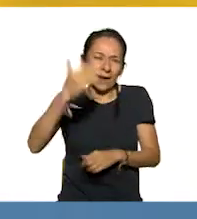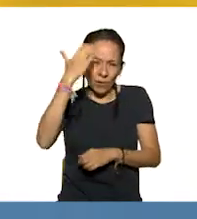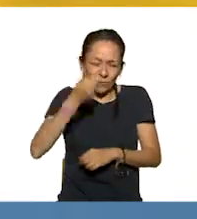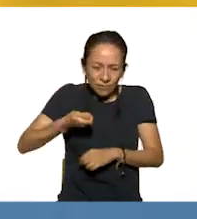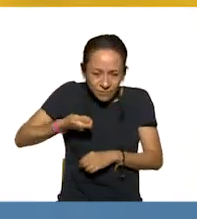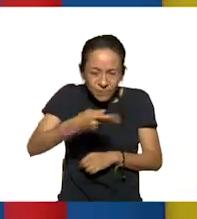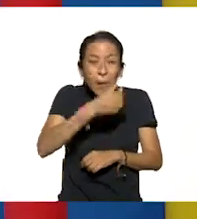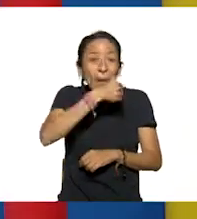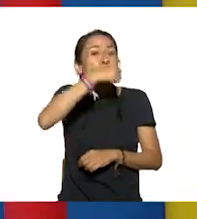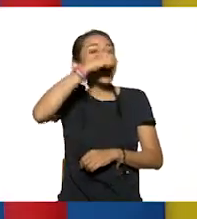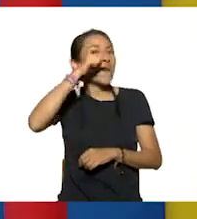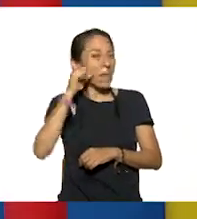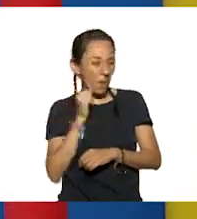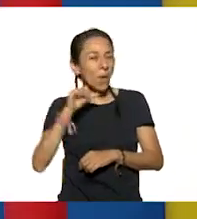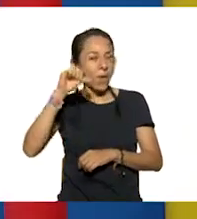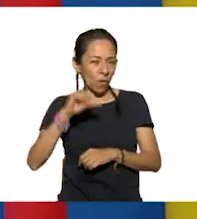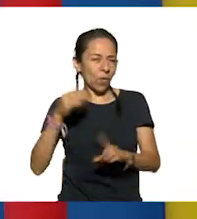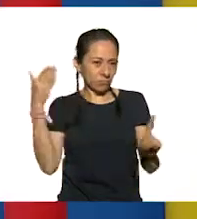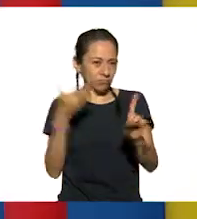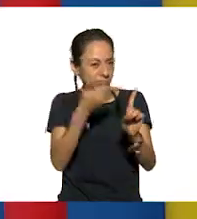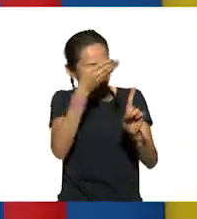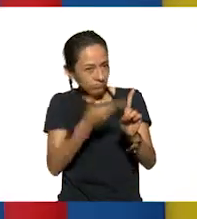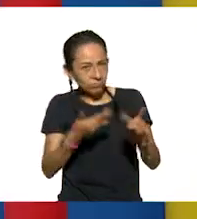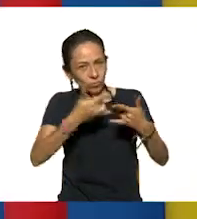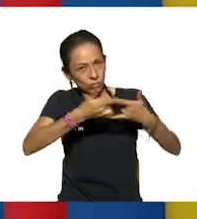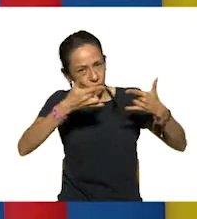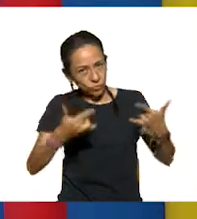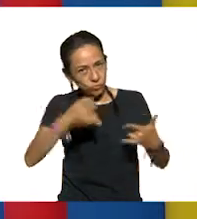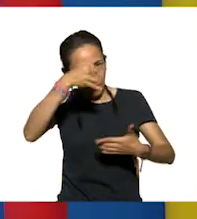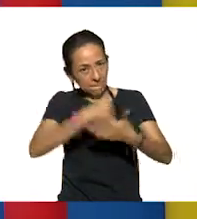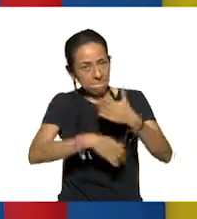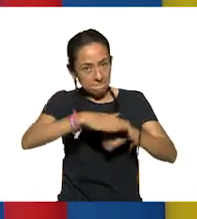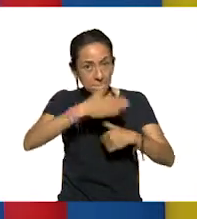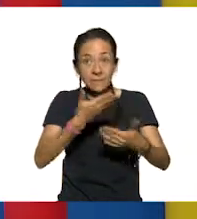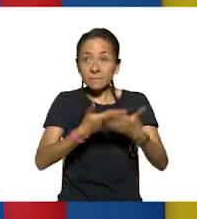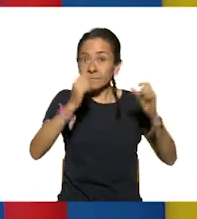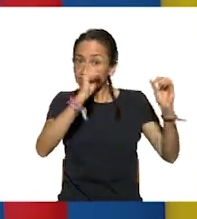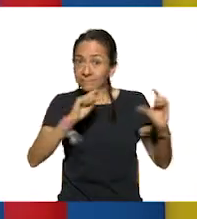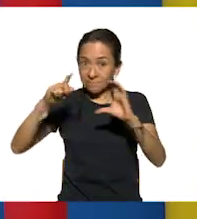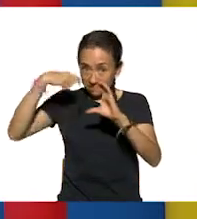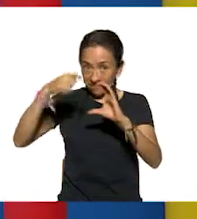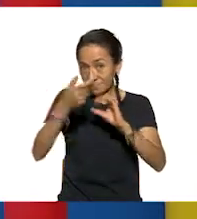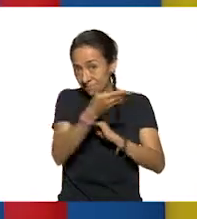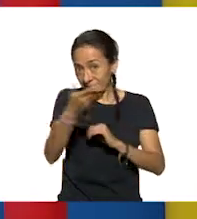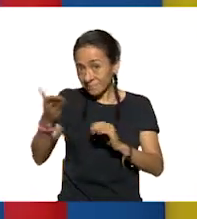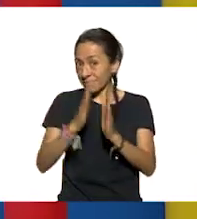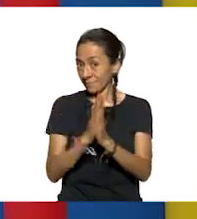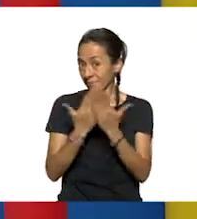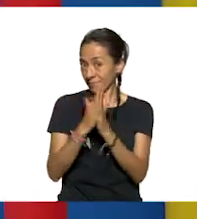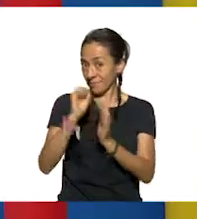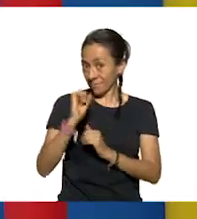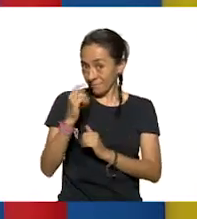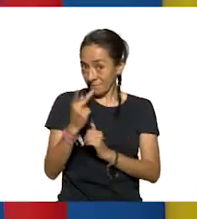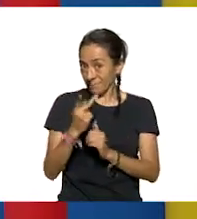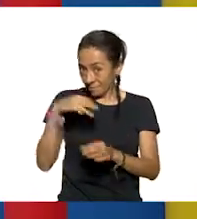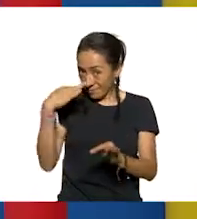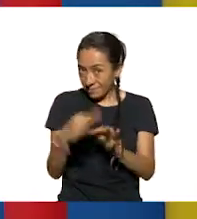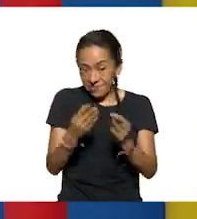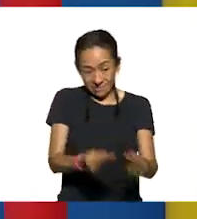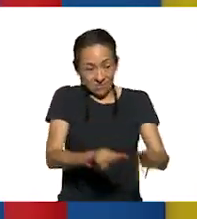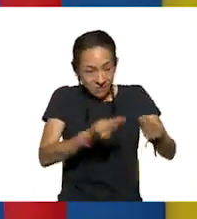historia. Y vamos a hacerlo viendo el siguiente video. Así que si ya están listos con su libro de texto en mano, comenzamos.